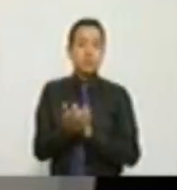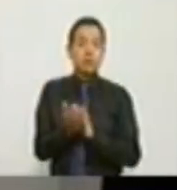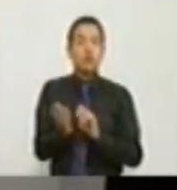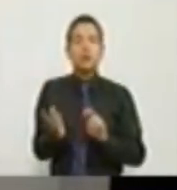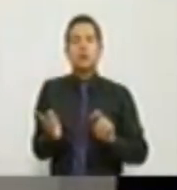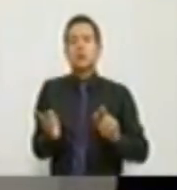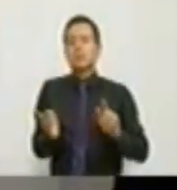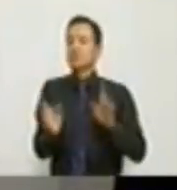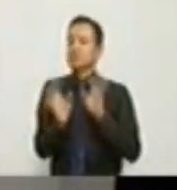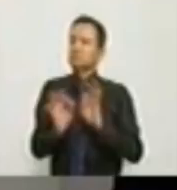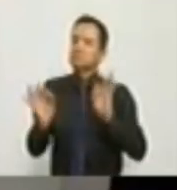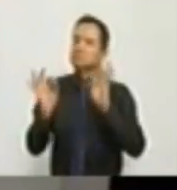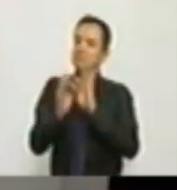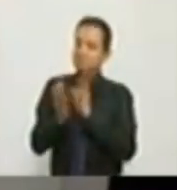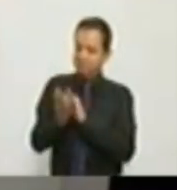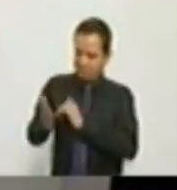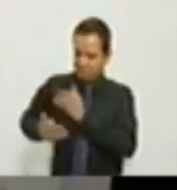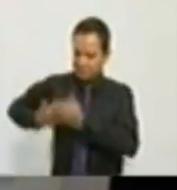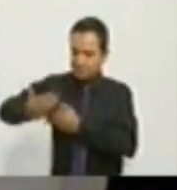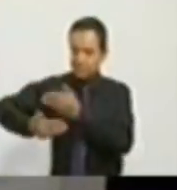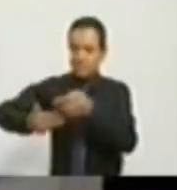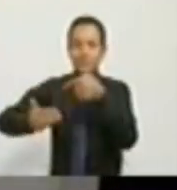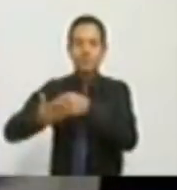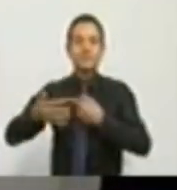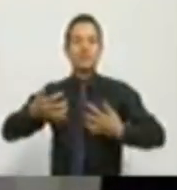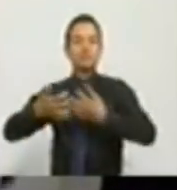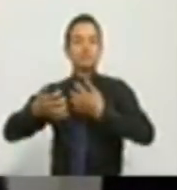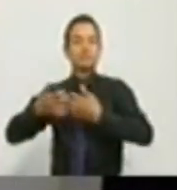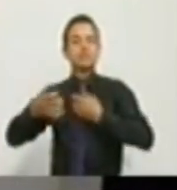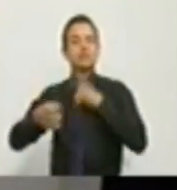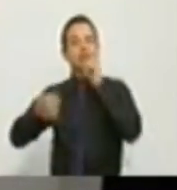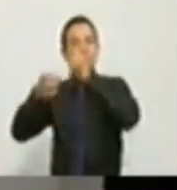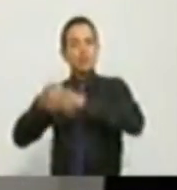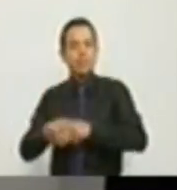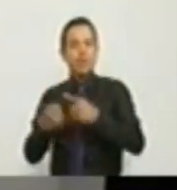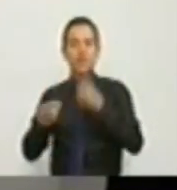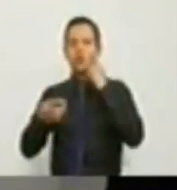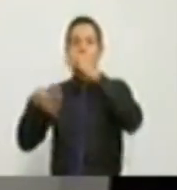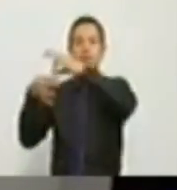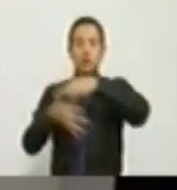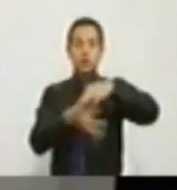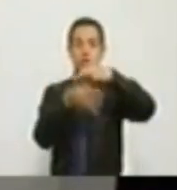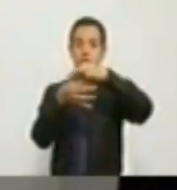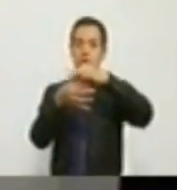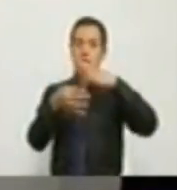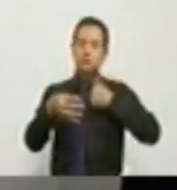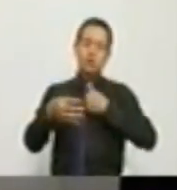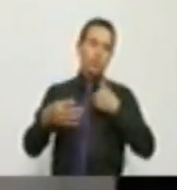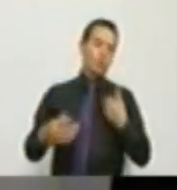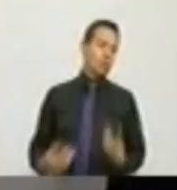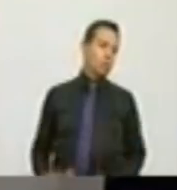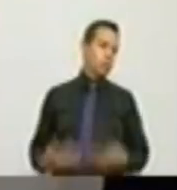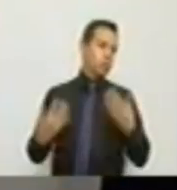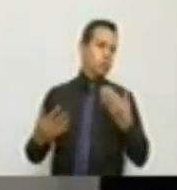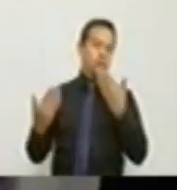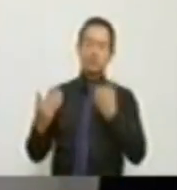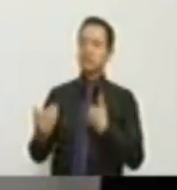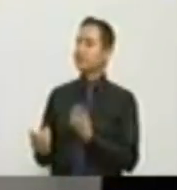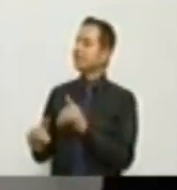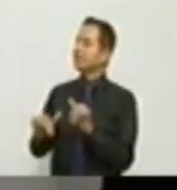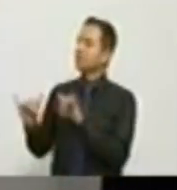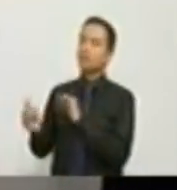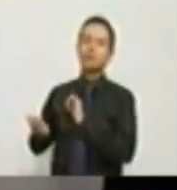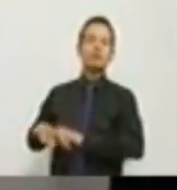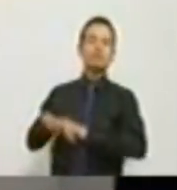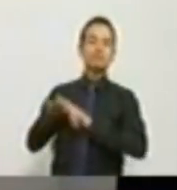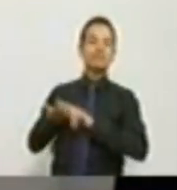reforma procedimental de carácter electoral para nosotros sería la reparación. Nosotros